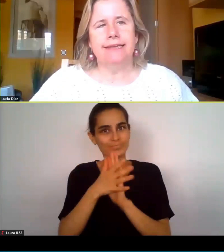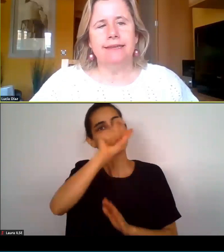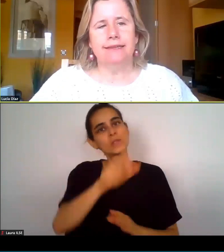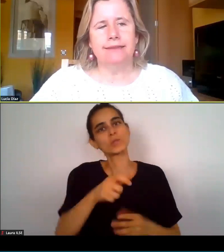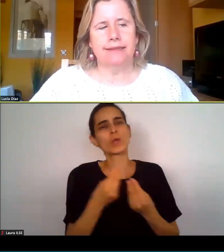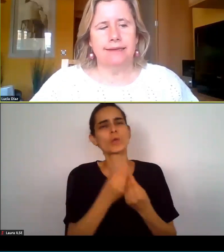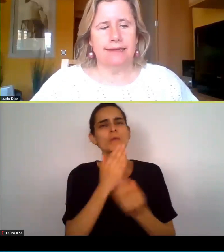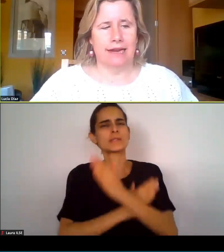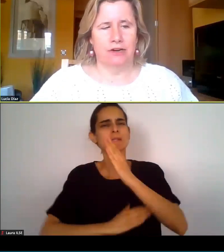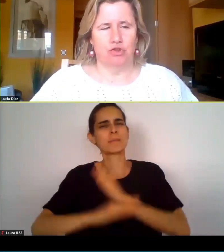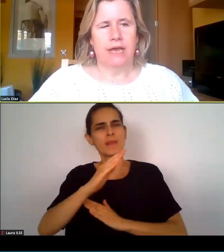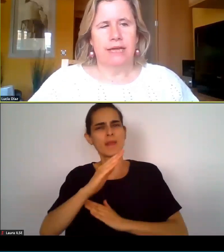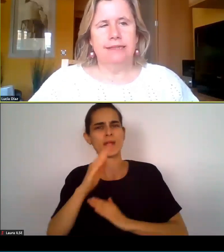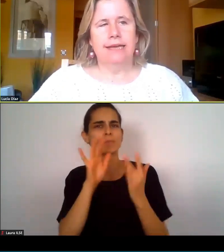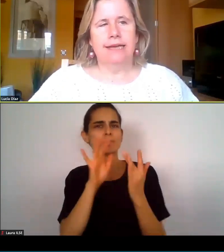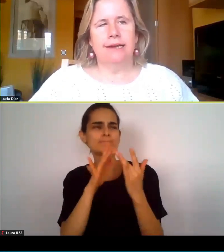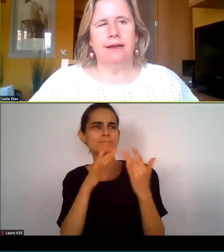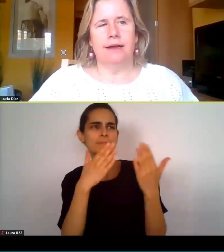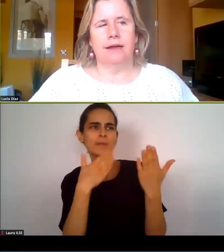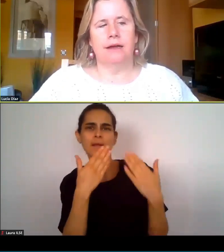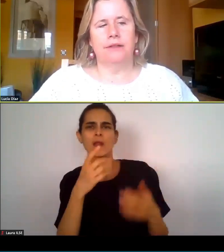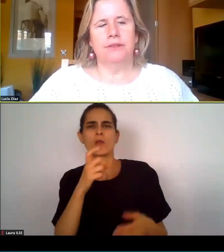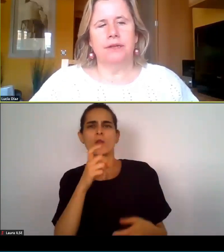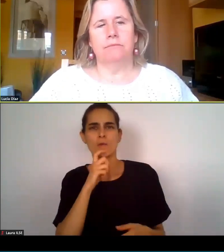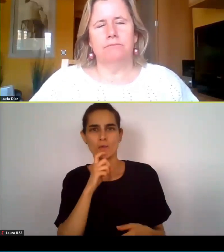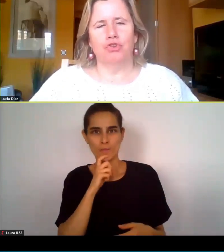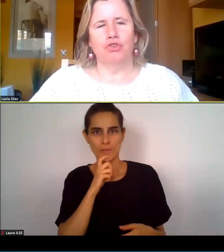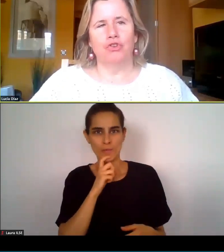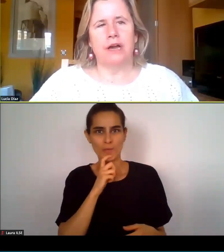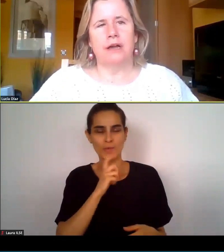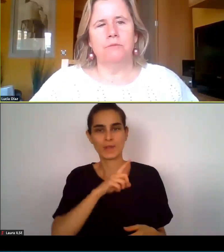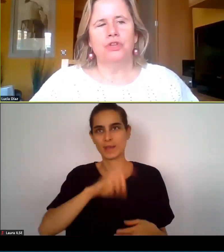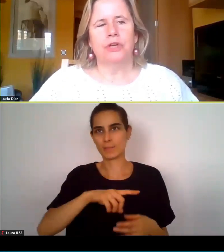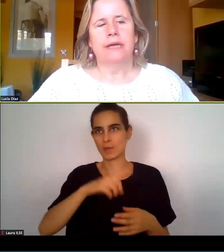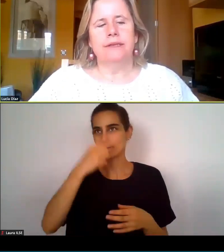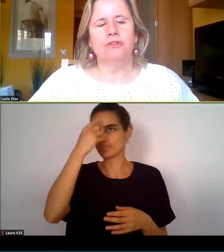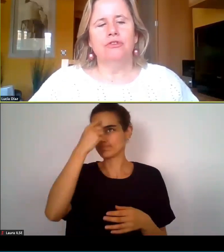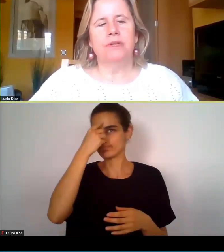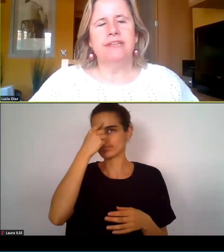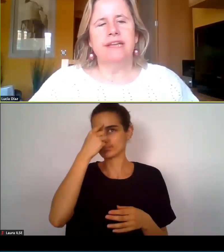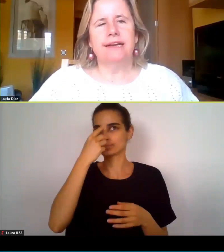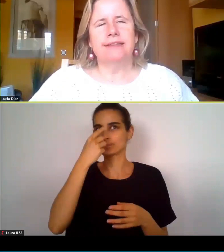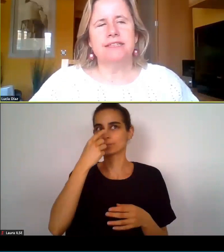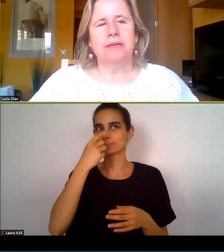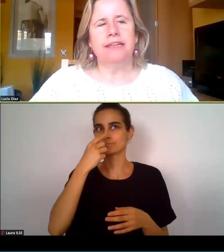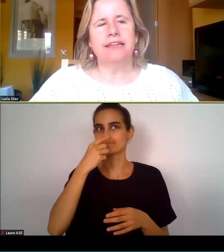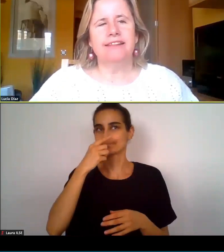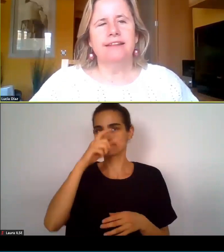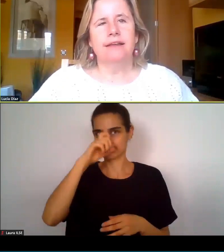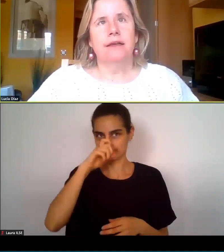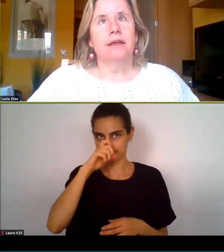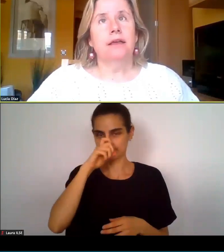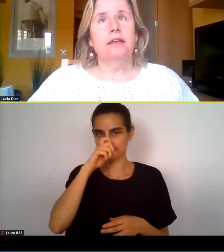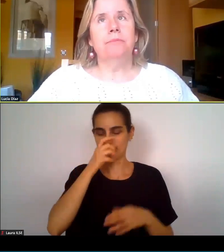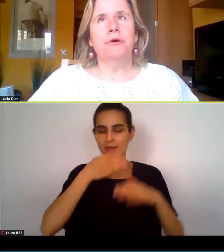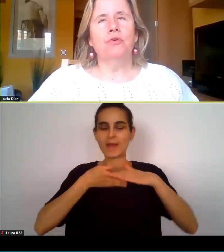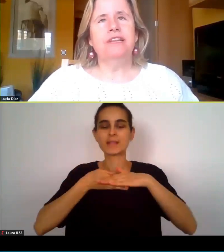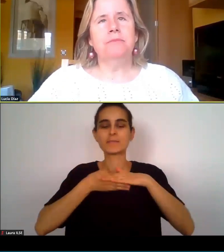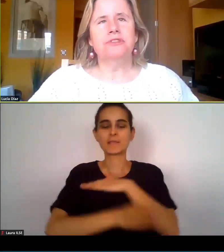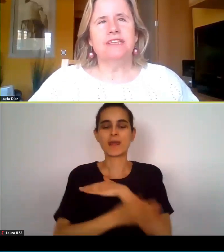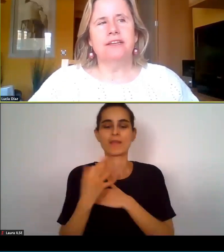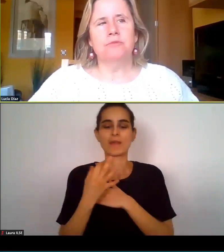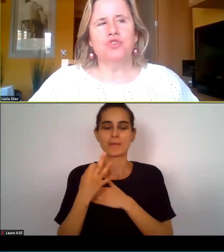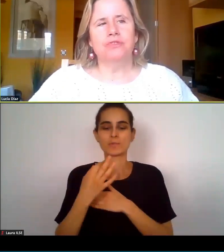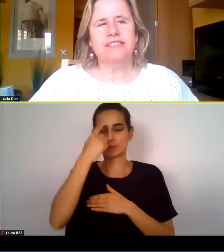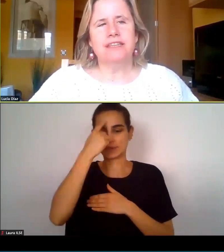y que tener claros de cara a hacer todo lo que hagamos teniendo en cuenta la accesibilidad. Y por